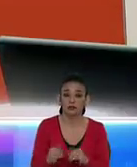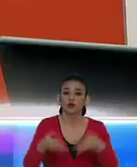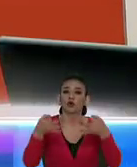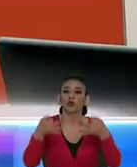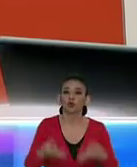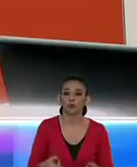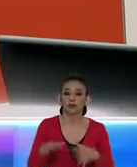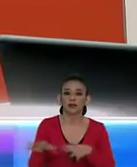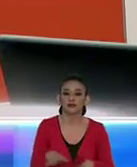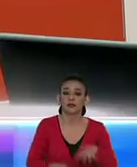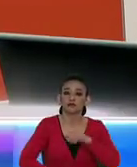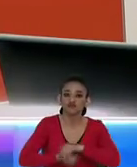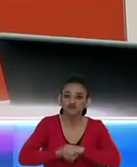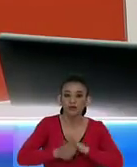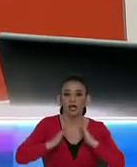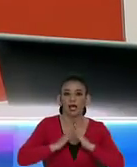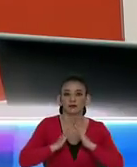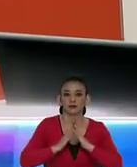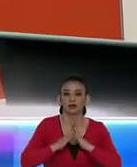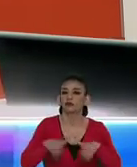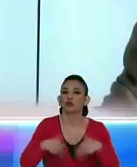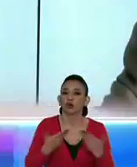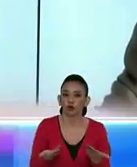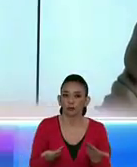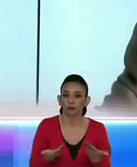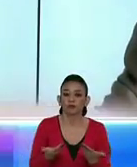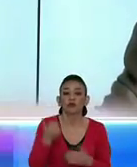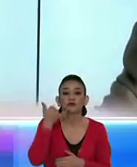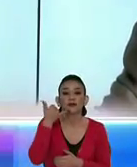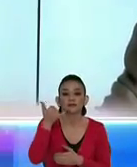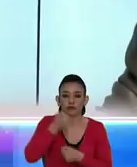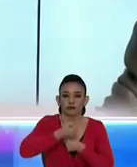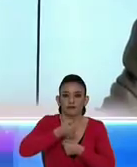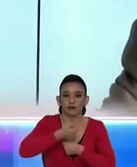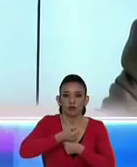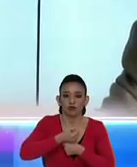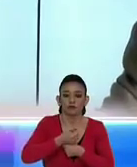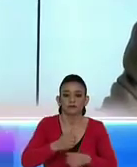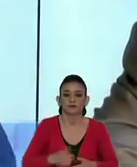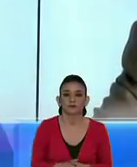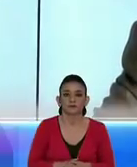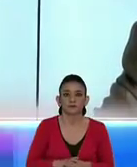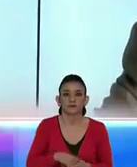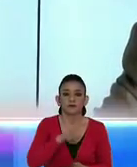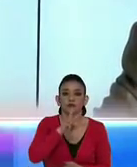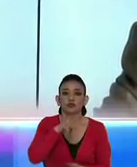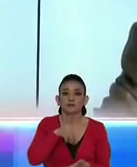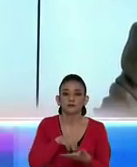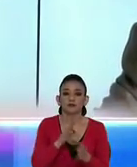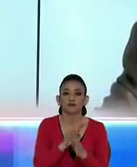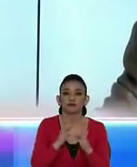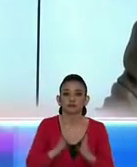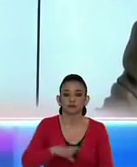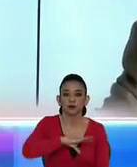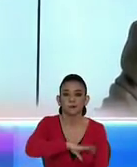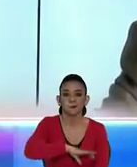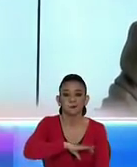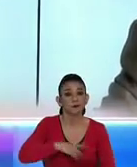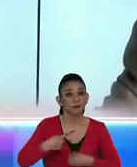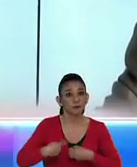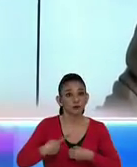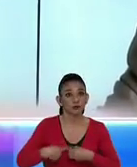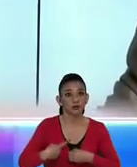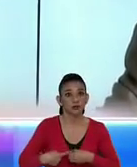desde casa a través del teletrabajo. Se calcula que alrededor de 2.000 funcionarios del municipio de Quito